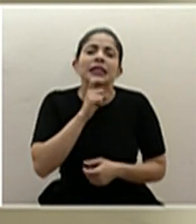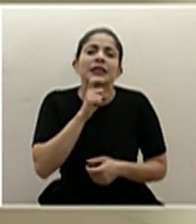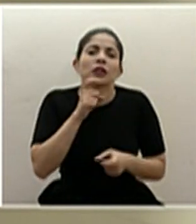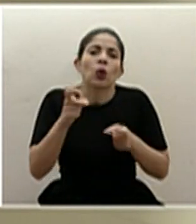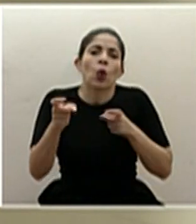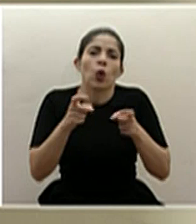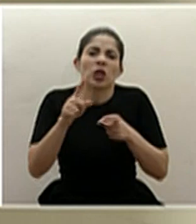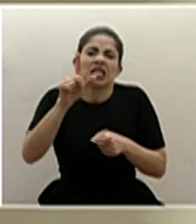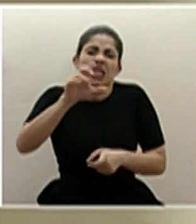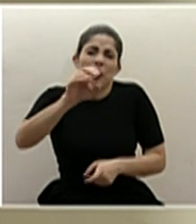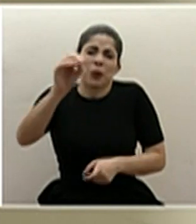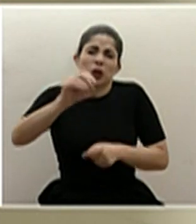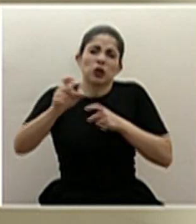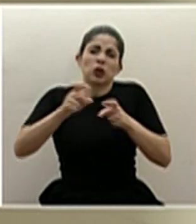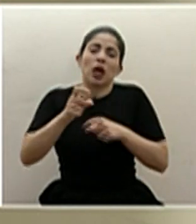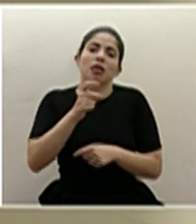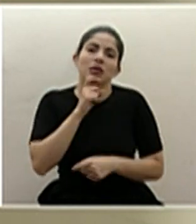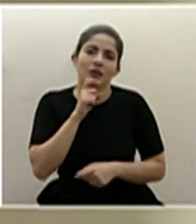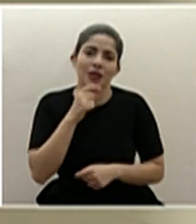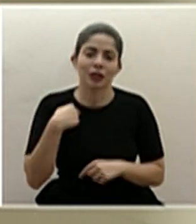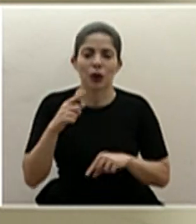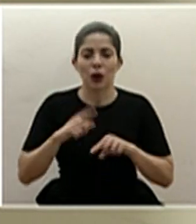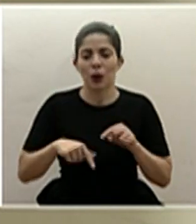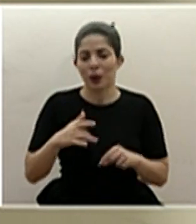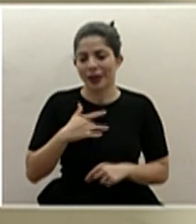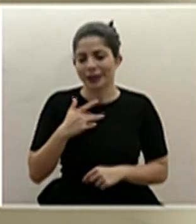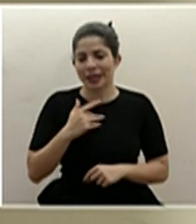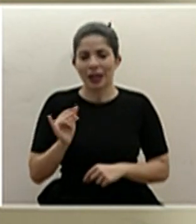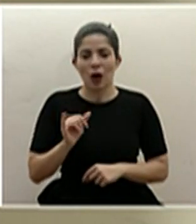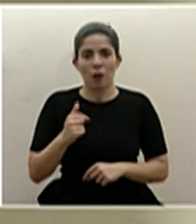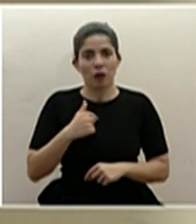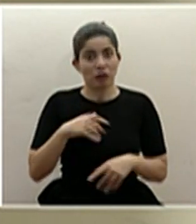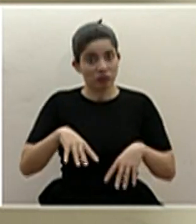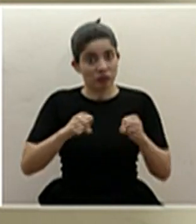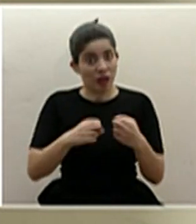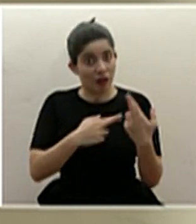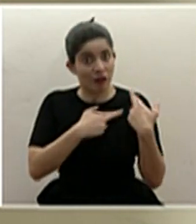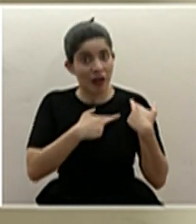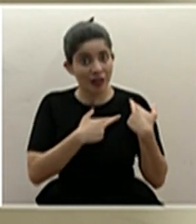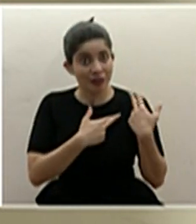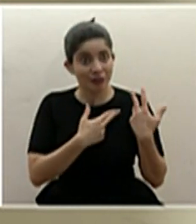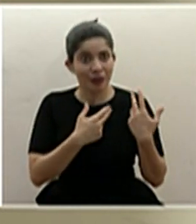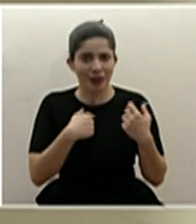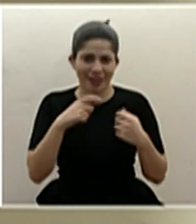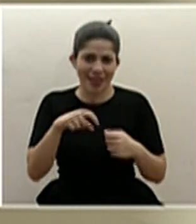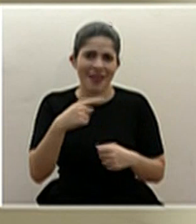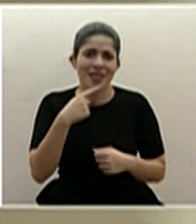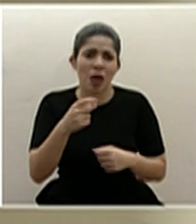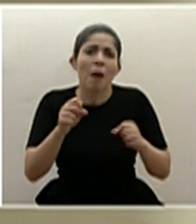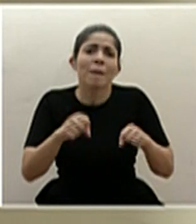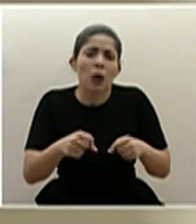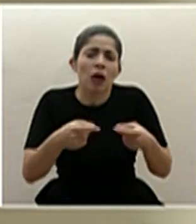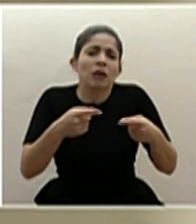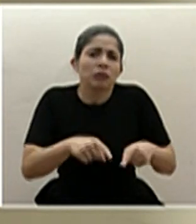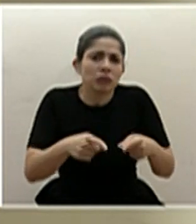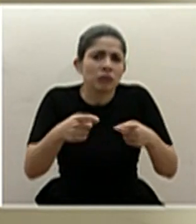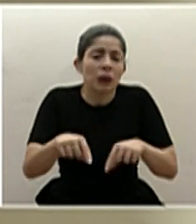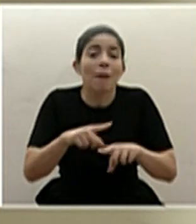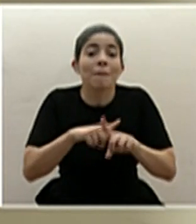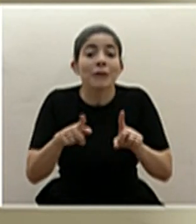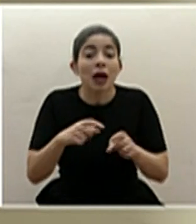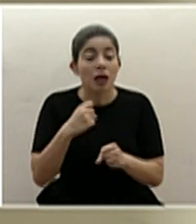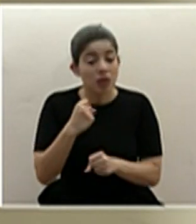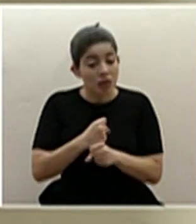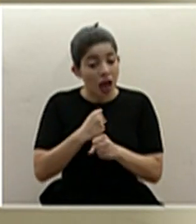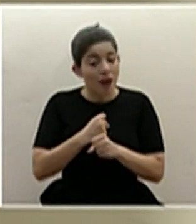controlar en un 100%, y yo no me sentiría responsable si no digo que podrían ocurrir circunstancias, pero el trabajo que se va a